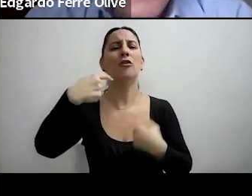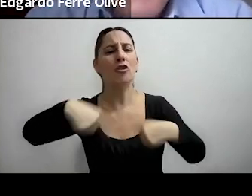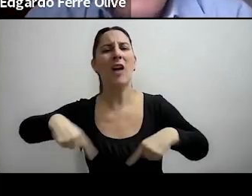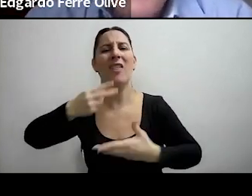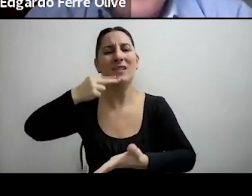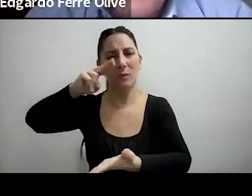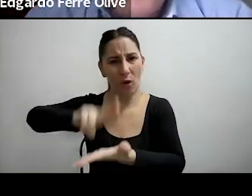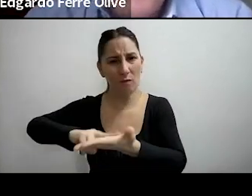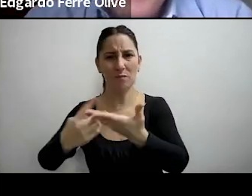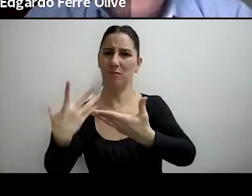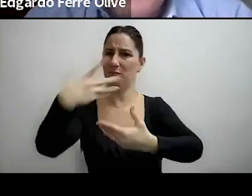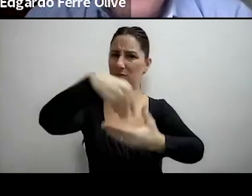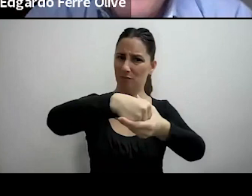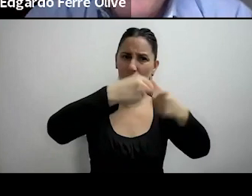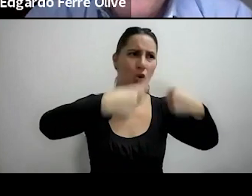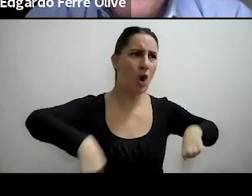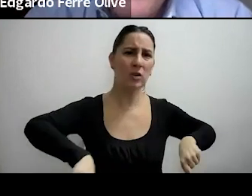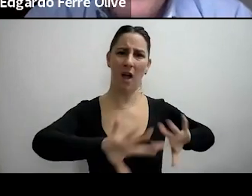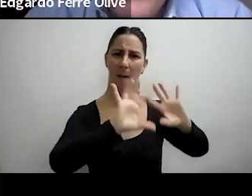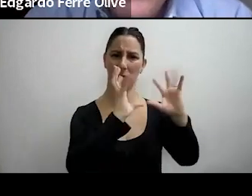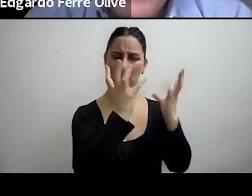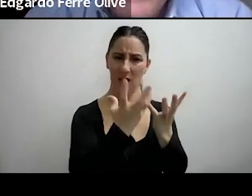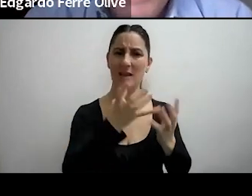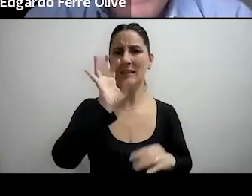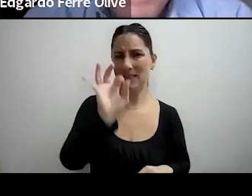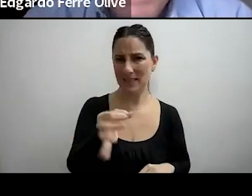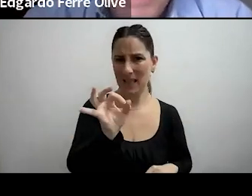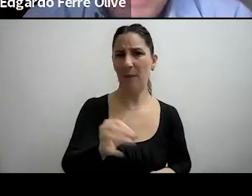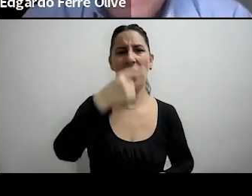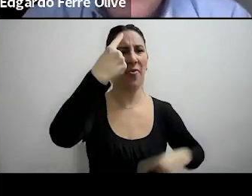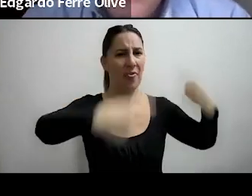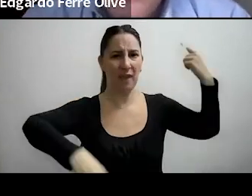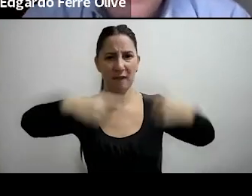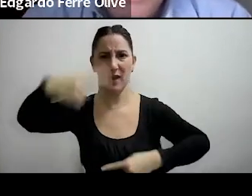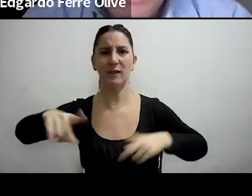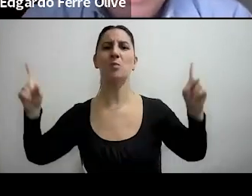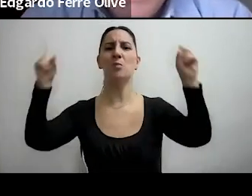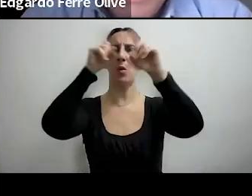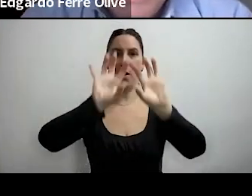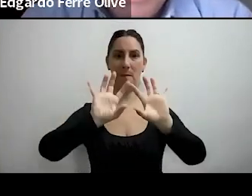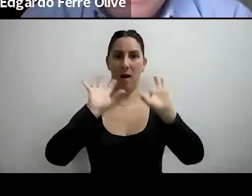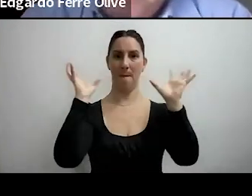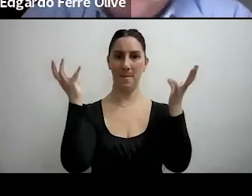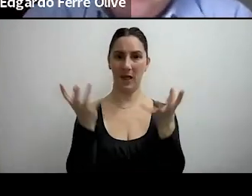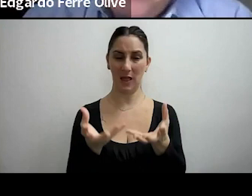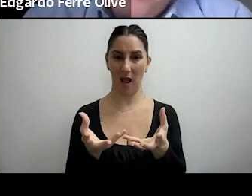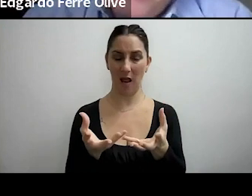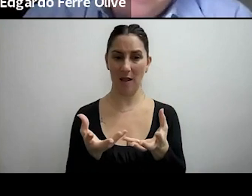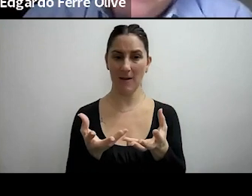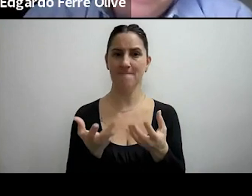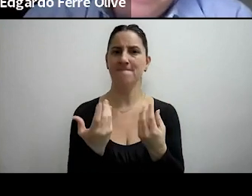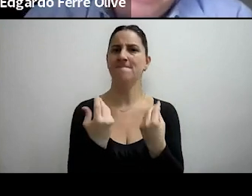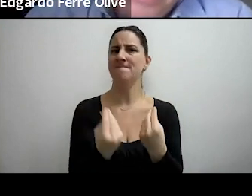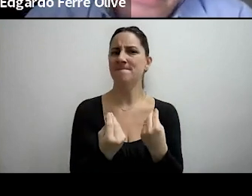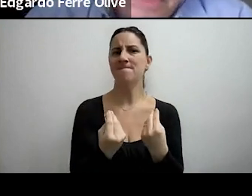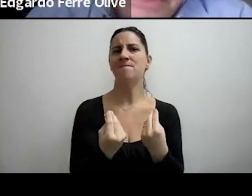un ordenamiento de carácter ambiental. Ustedes saben que se están produciendo distintos problemas ambientales, entonces hay que ver qué puede volcar